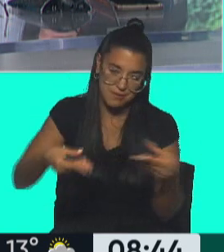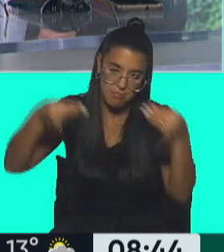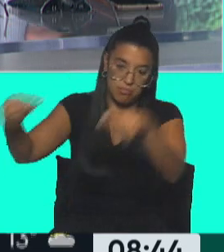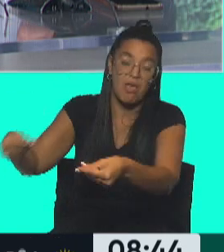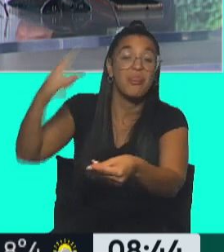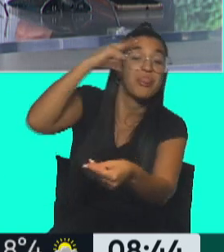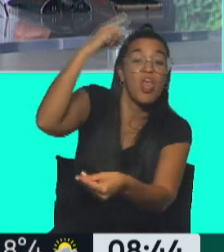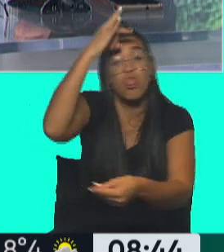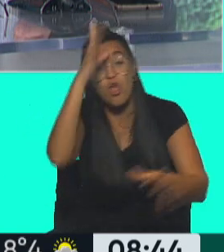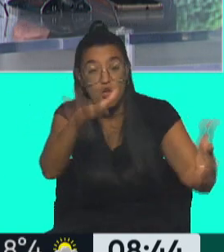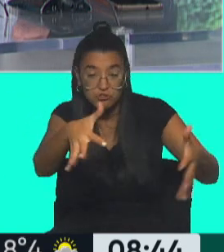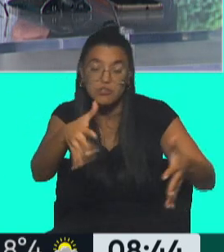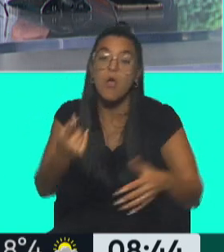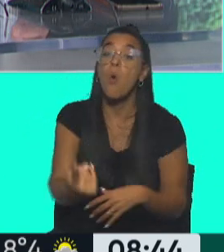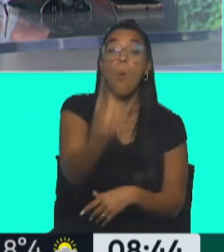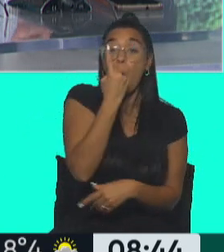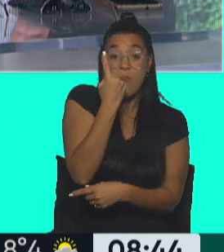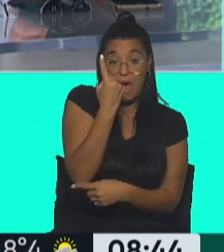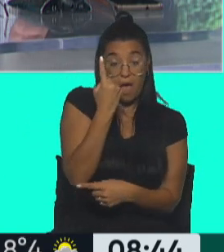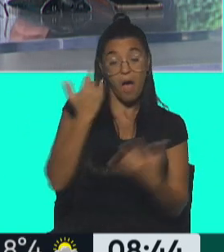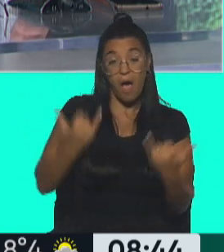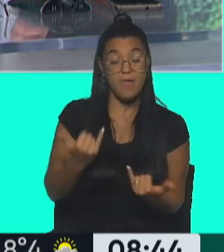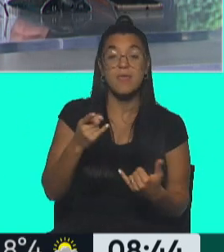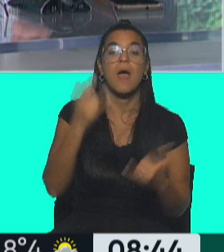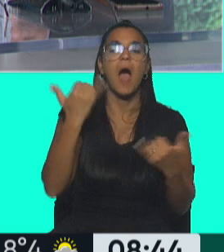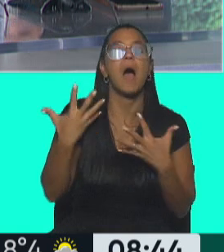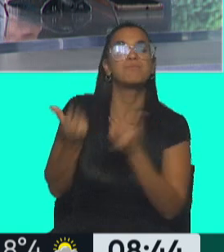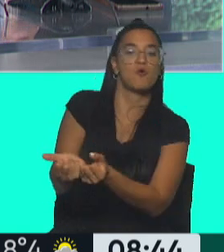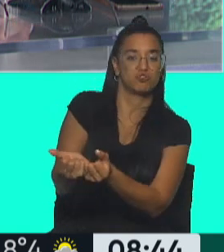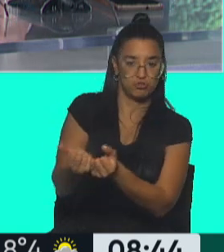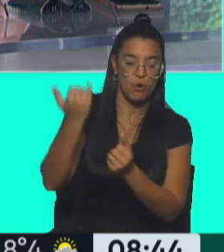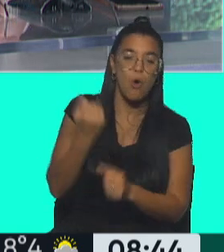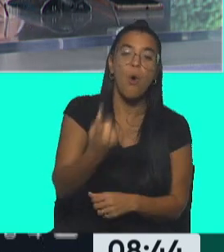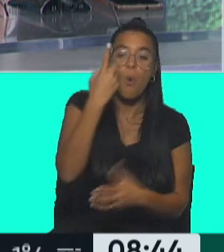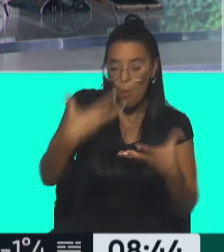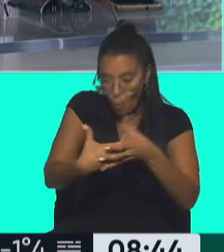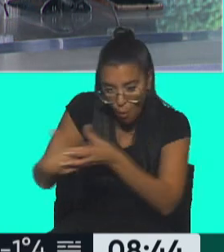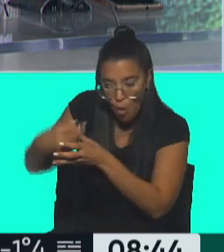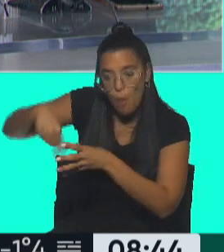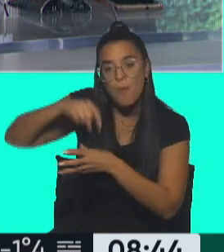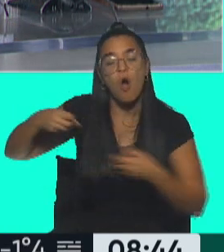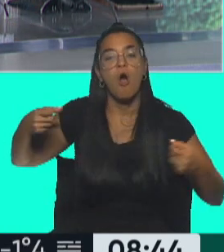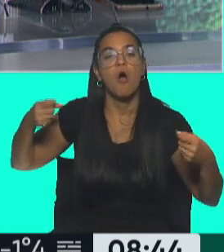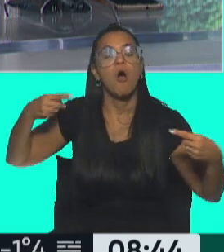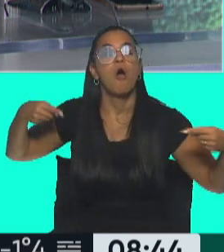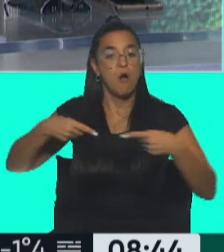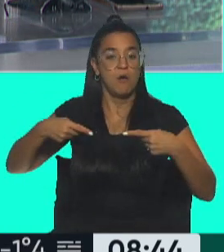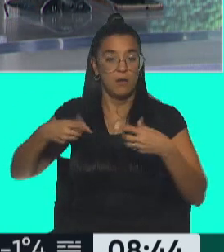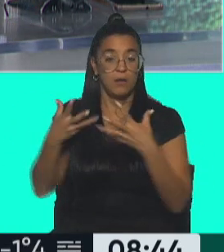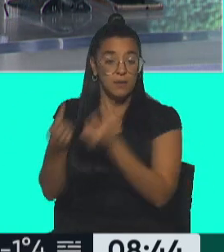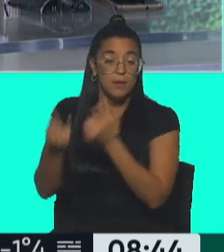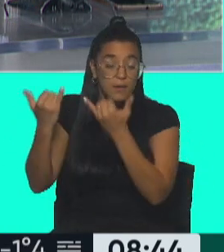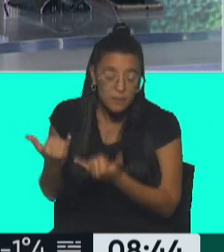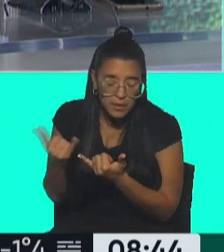10 y 12 hay una única que cuenta con el apoyo de un sector de la oposición